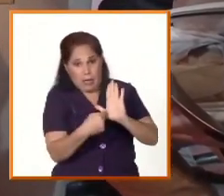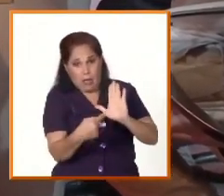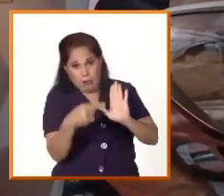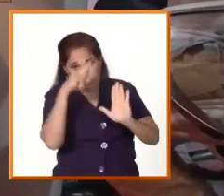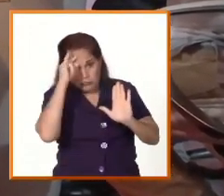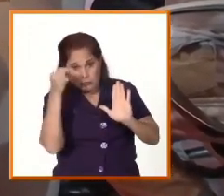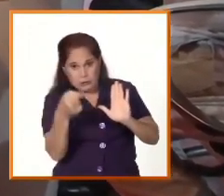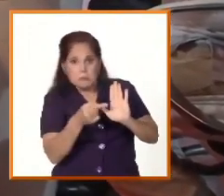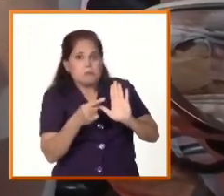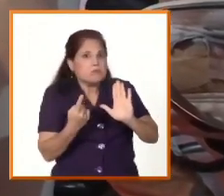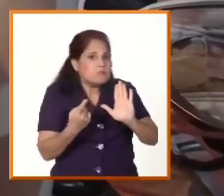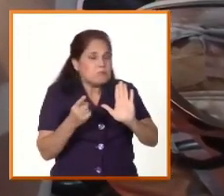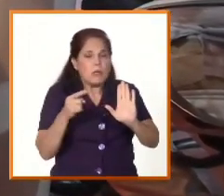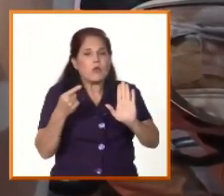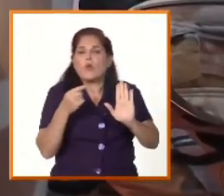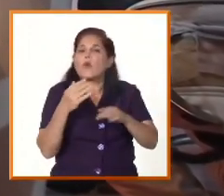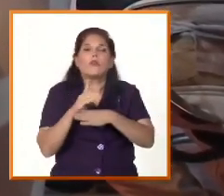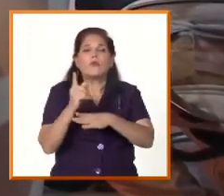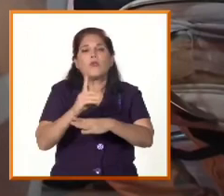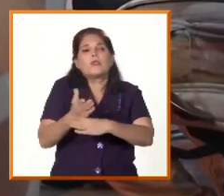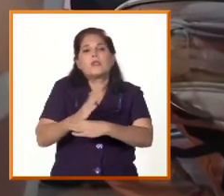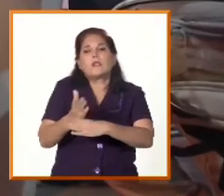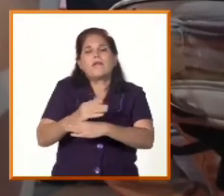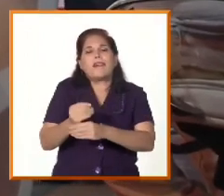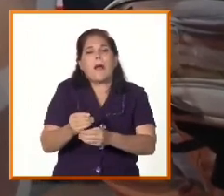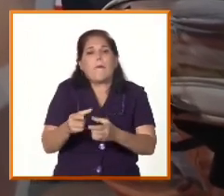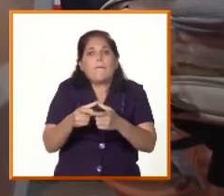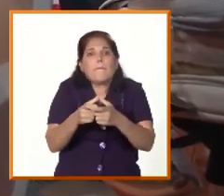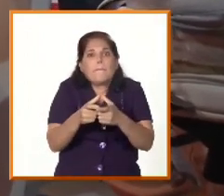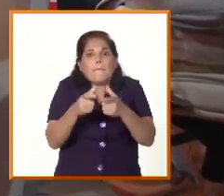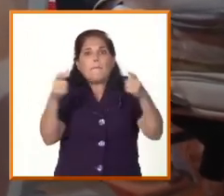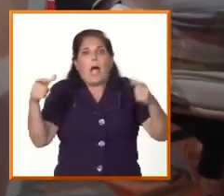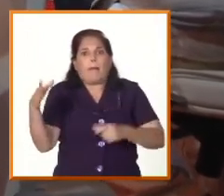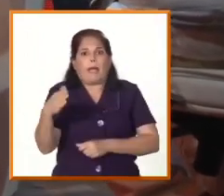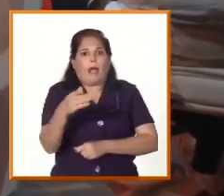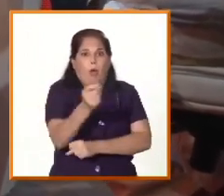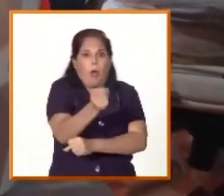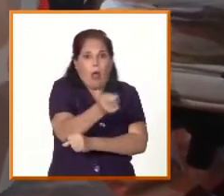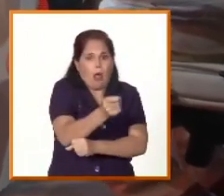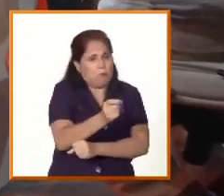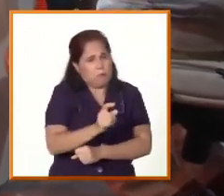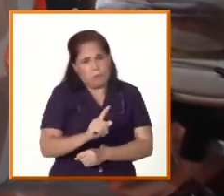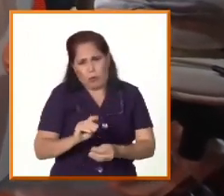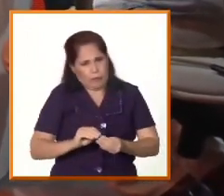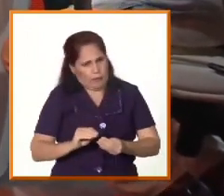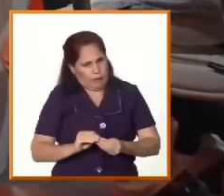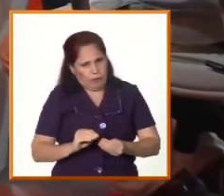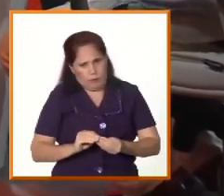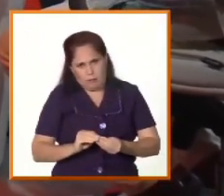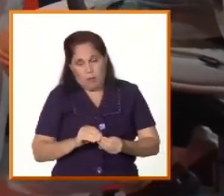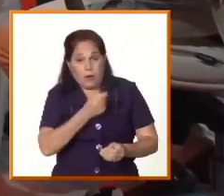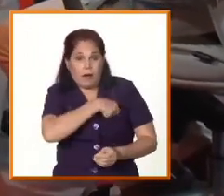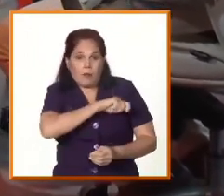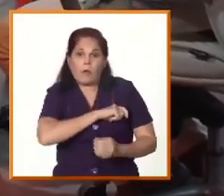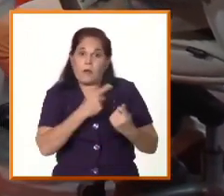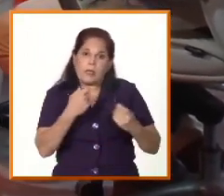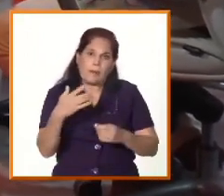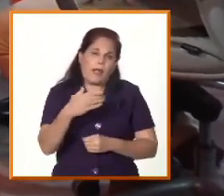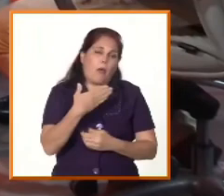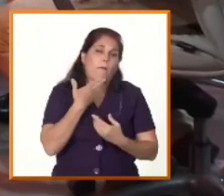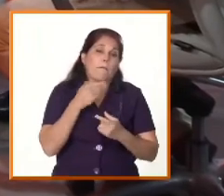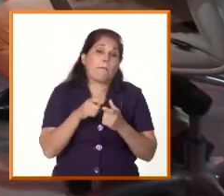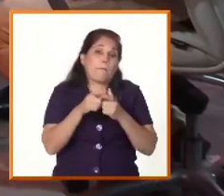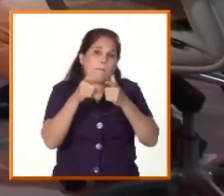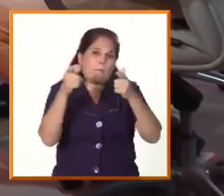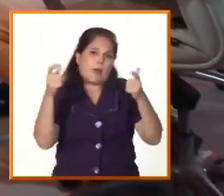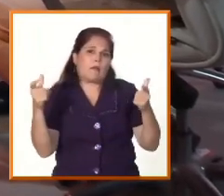No necesariamente prevé estos incrementos que nosotros necesitamos para para abastecer la población por tanto